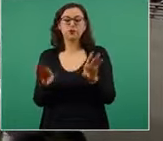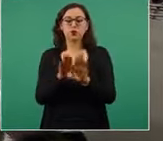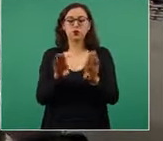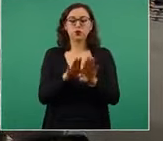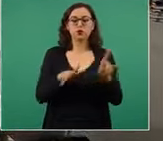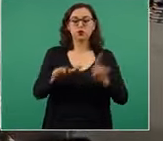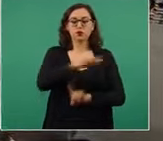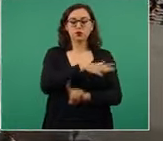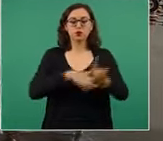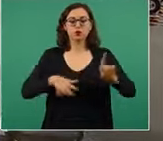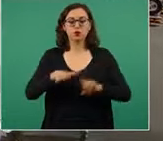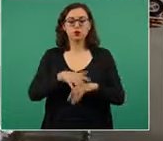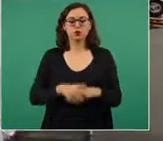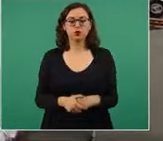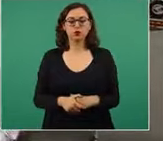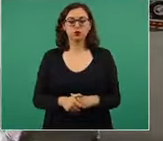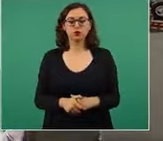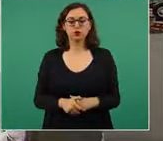esto.